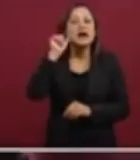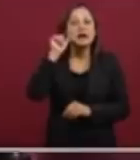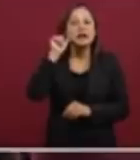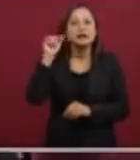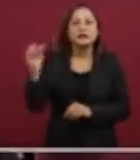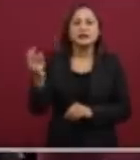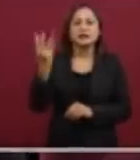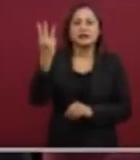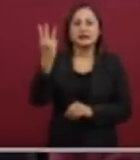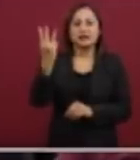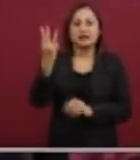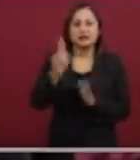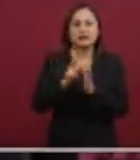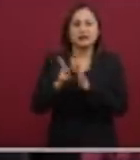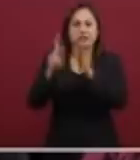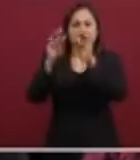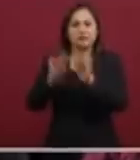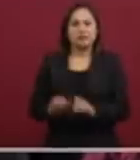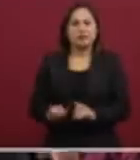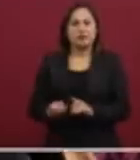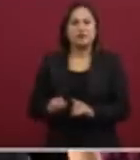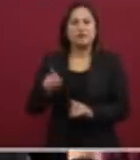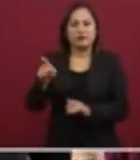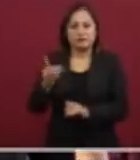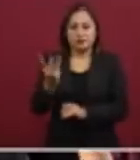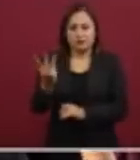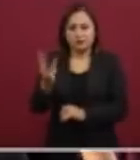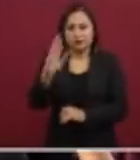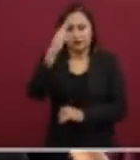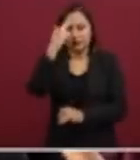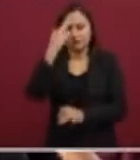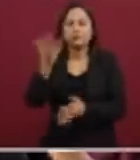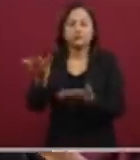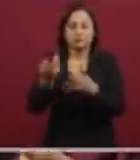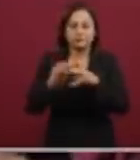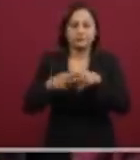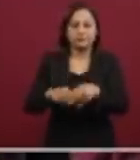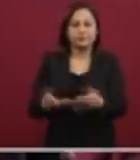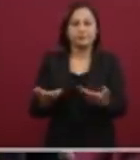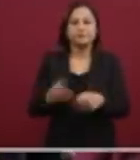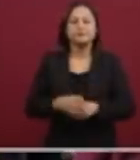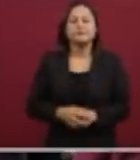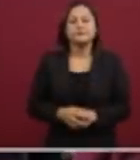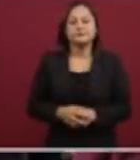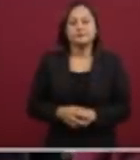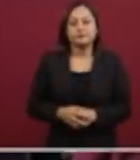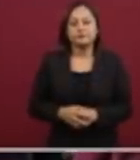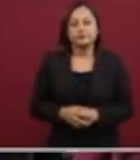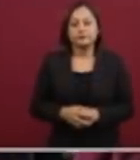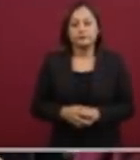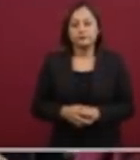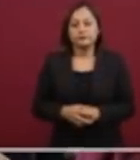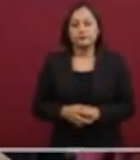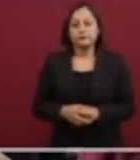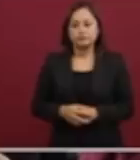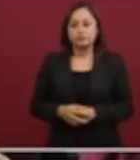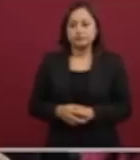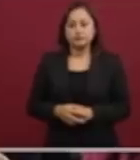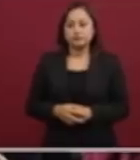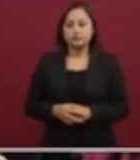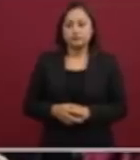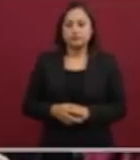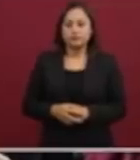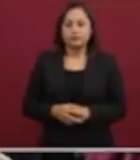compañeros. Vamos a empezar con ellos tres, con los tres